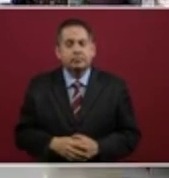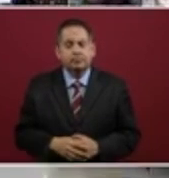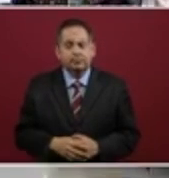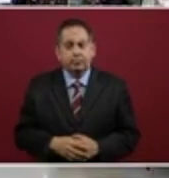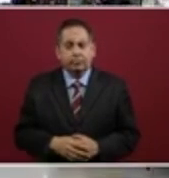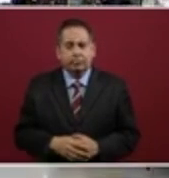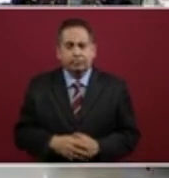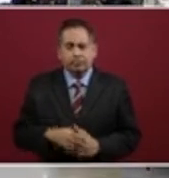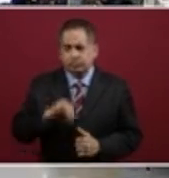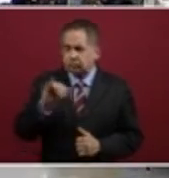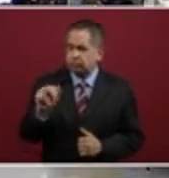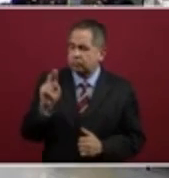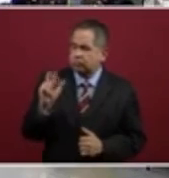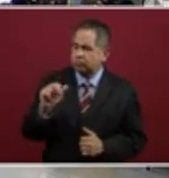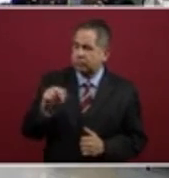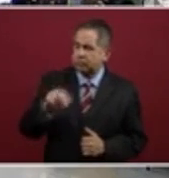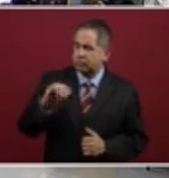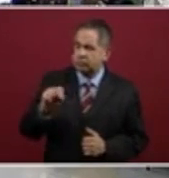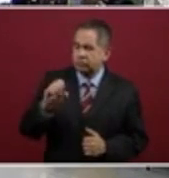Juan José Bremer,